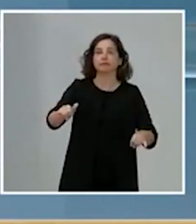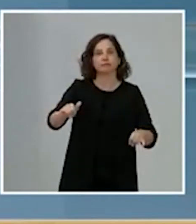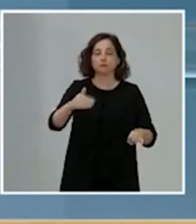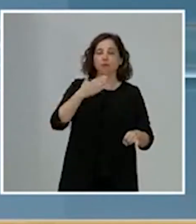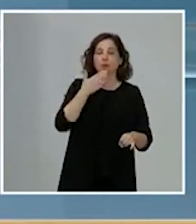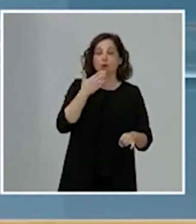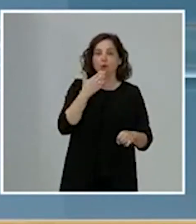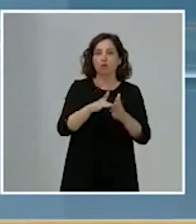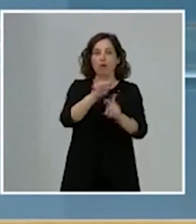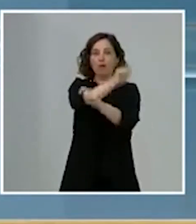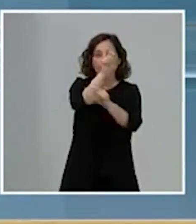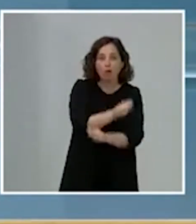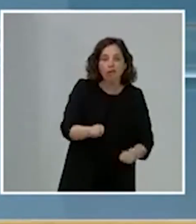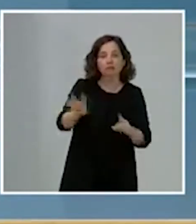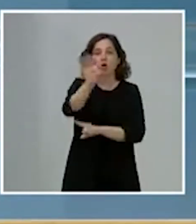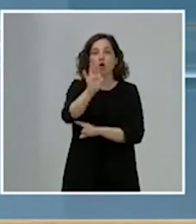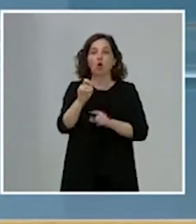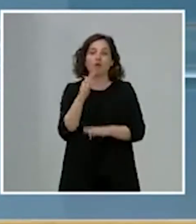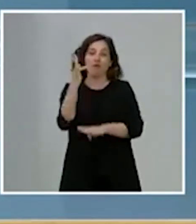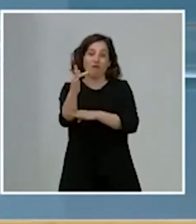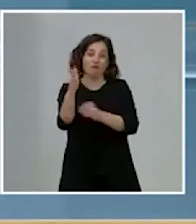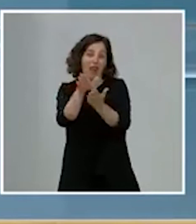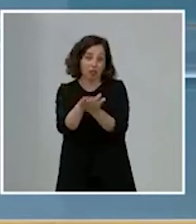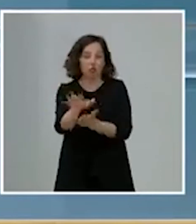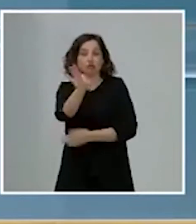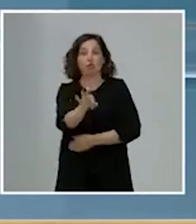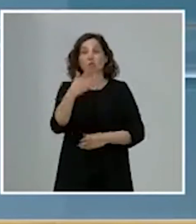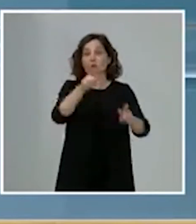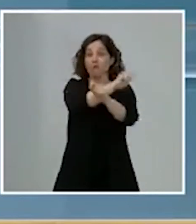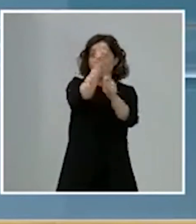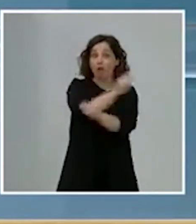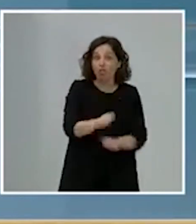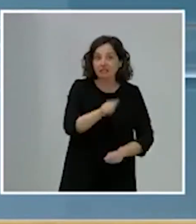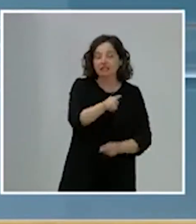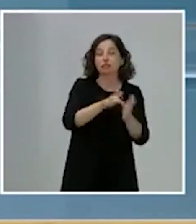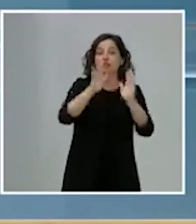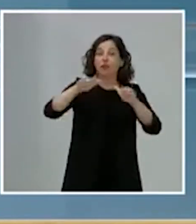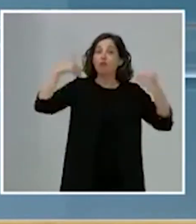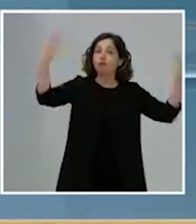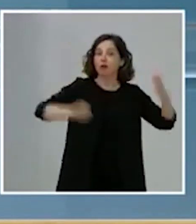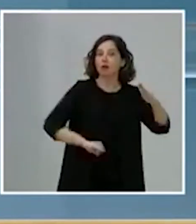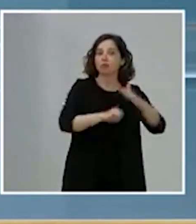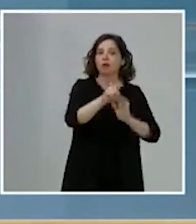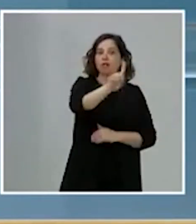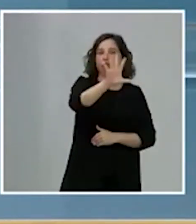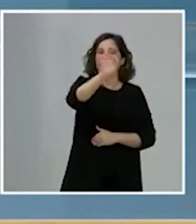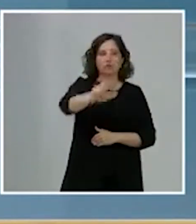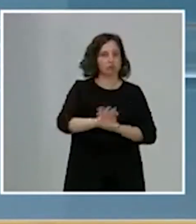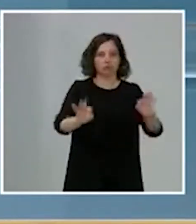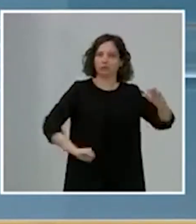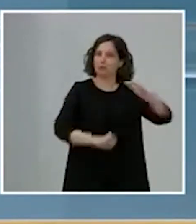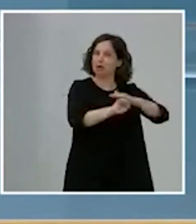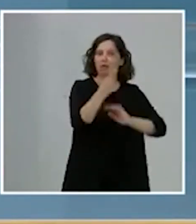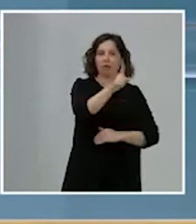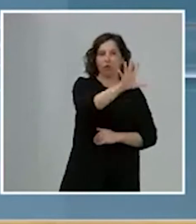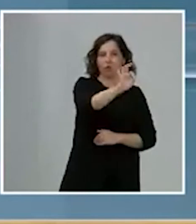que ver como bodas, como velatorios y entierros. En las bodas se fija para ámbitos exteriores un máximo de 150 personas